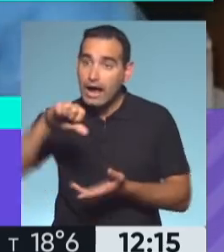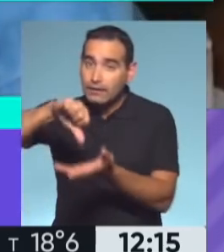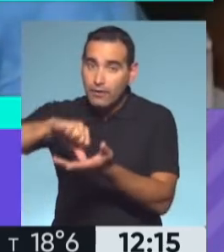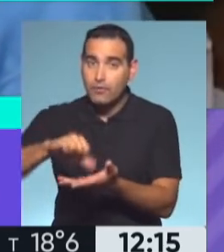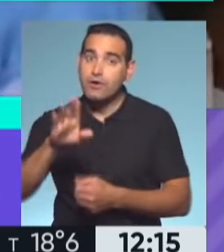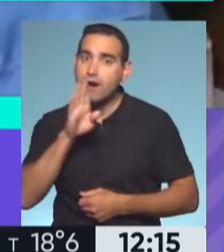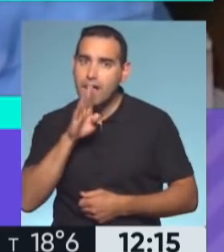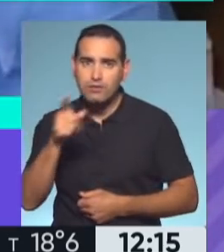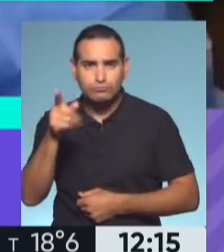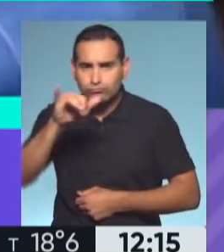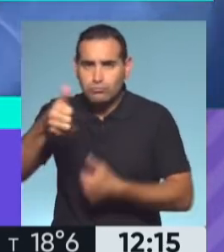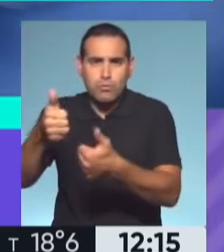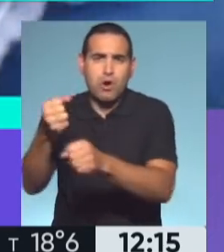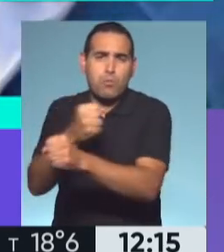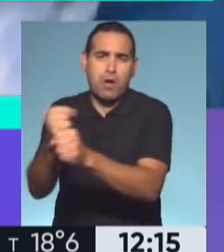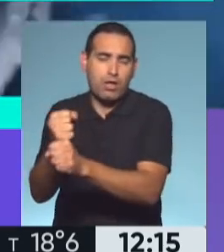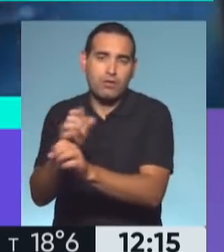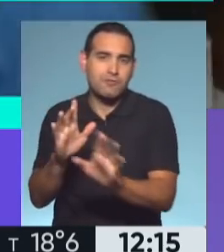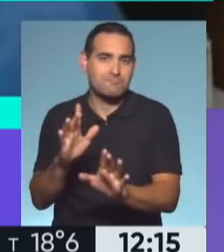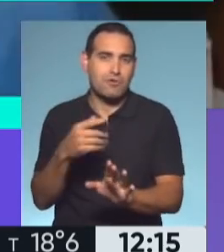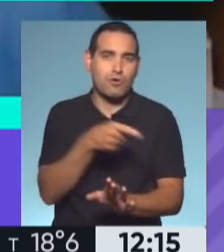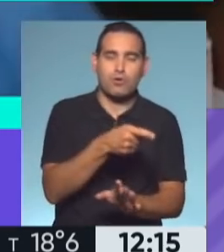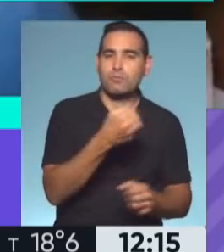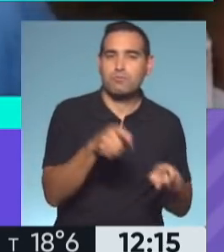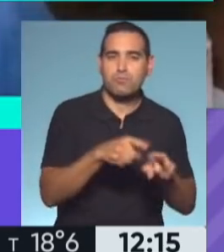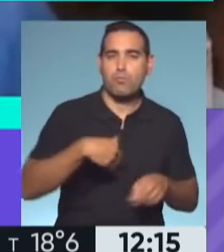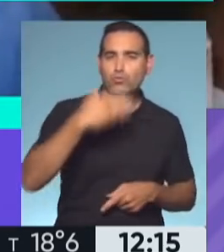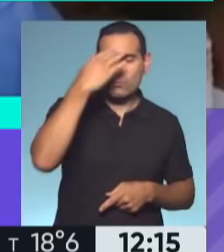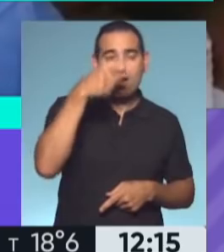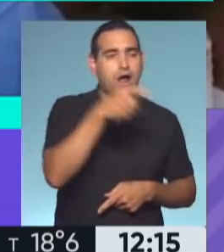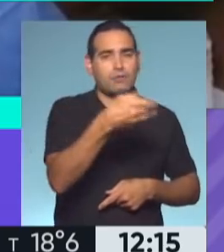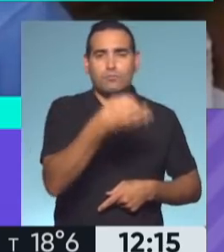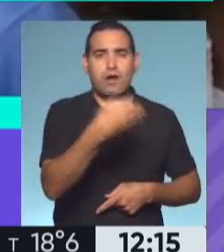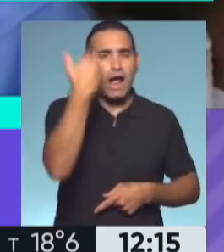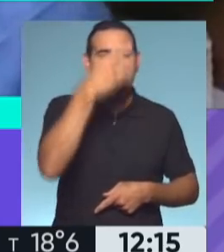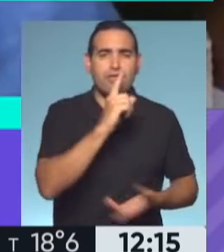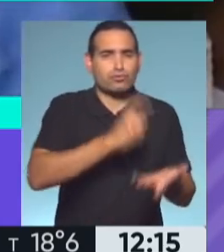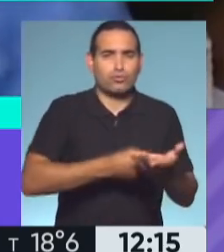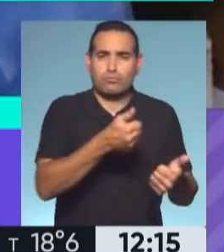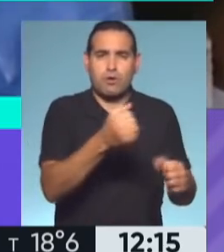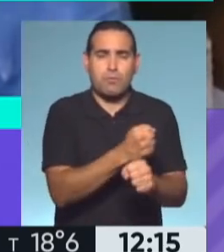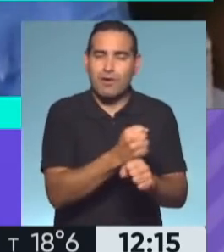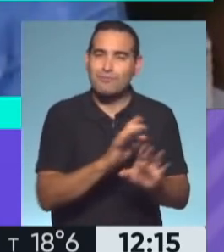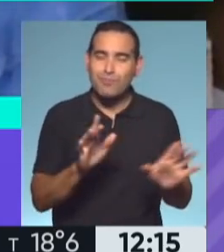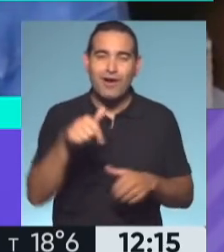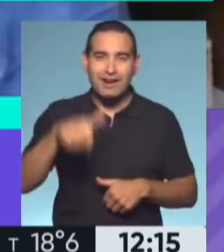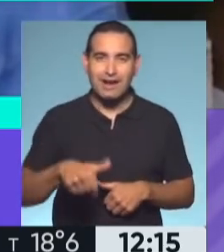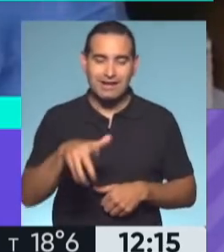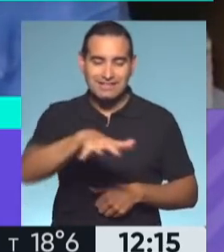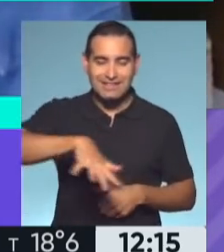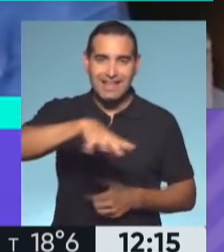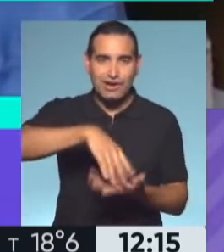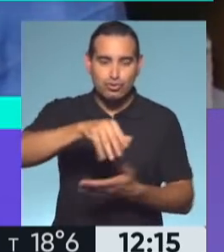casi fundamentalistas como Hamas. Yo principalmente creo que el conflicto no es religioso, principalmente. Sacar la religión de un territorio